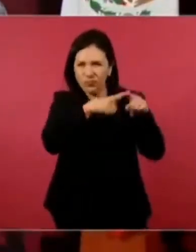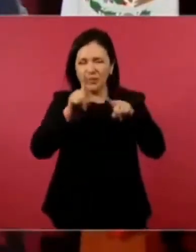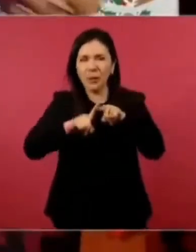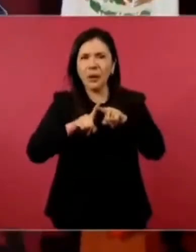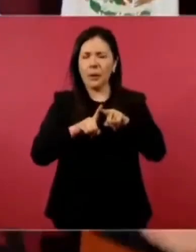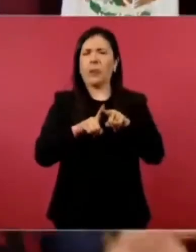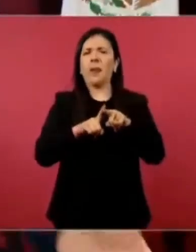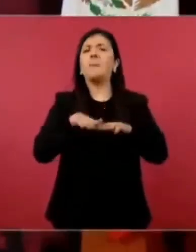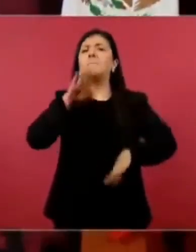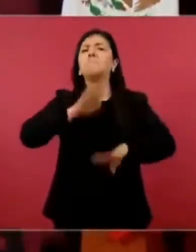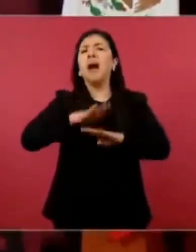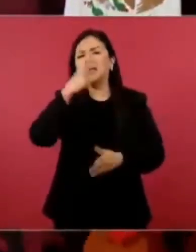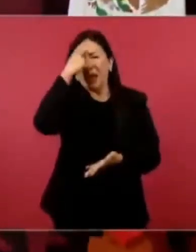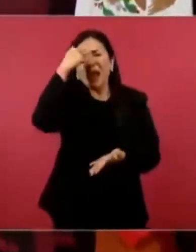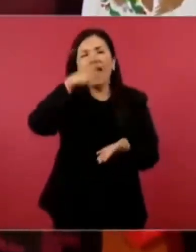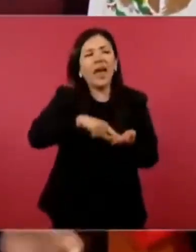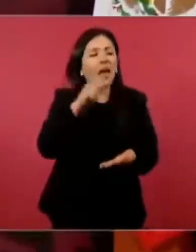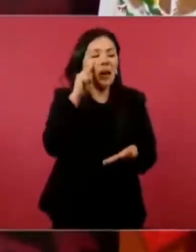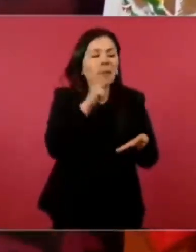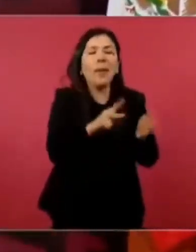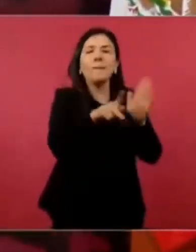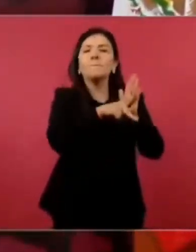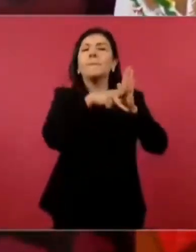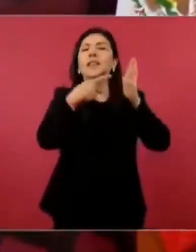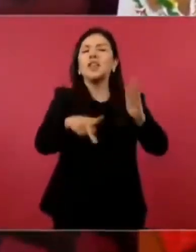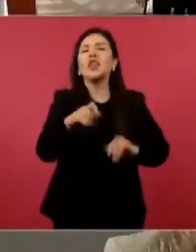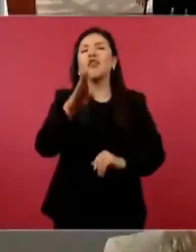pues le creen al Financiero y le creen al